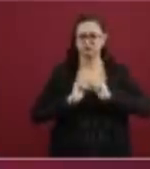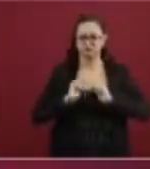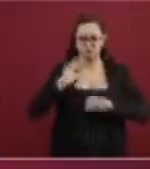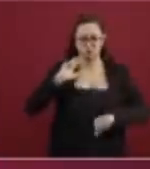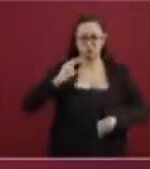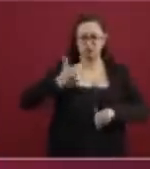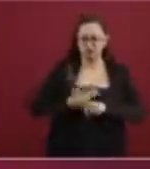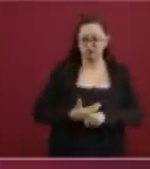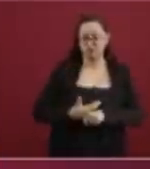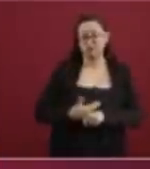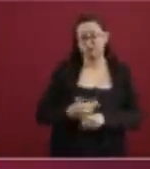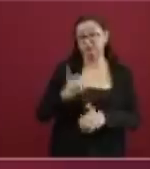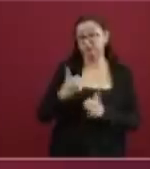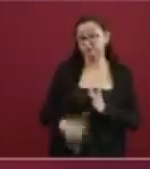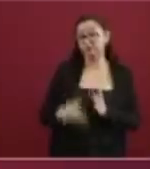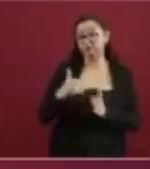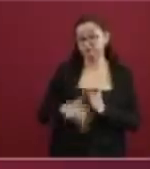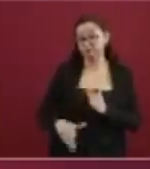vamos avanzando